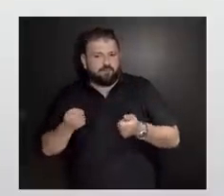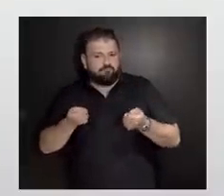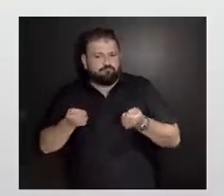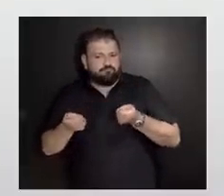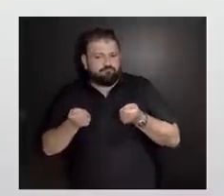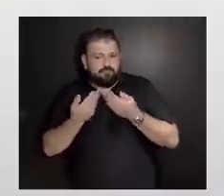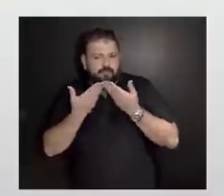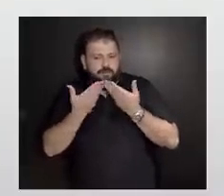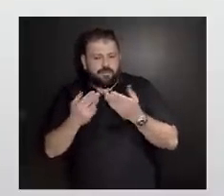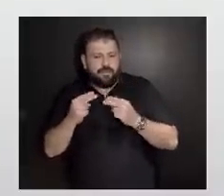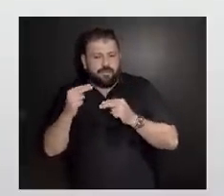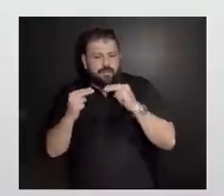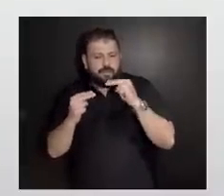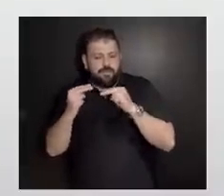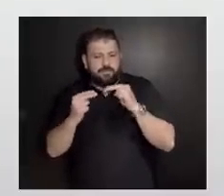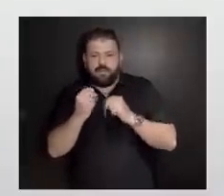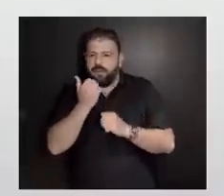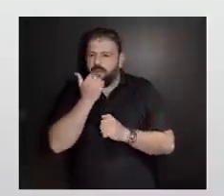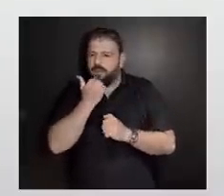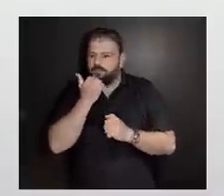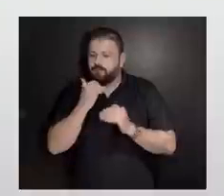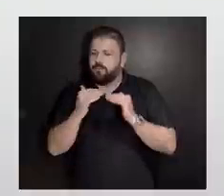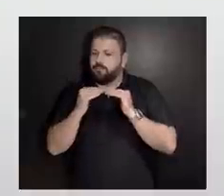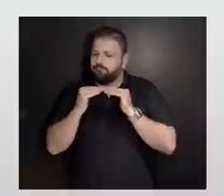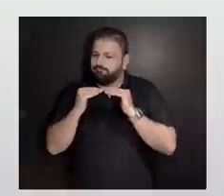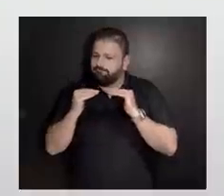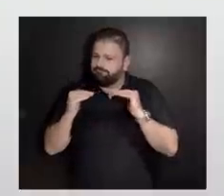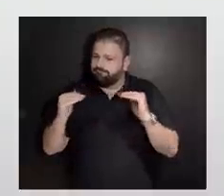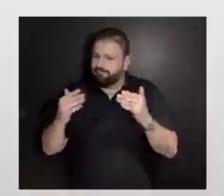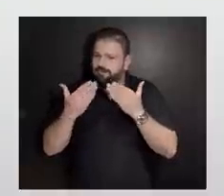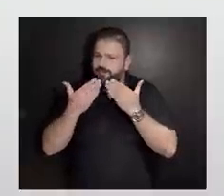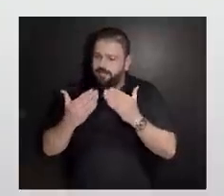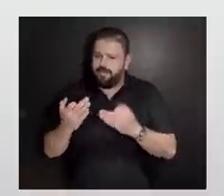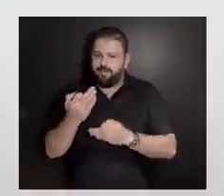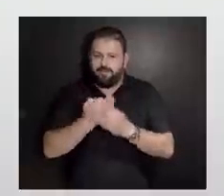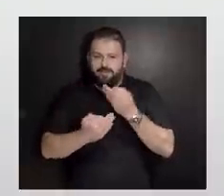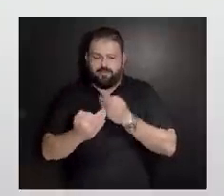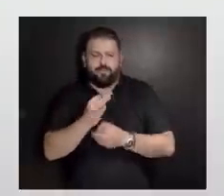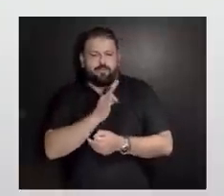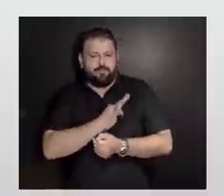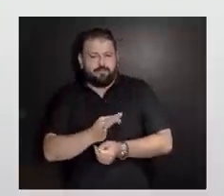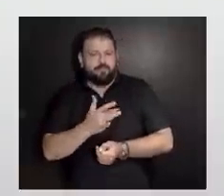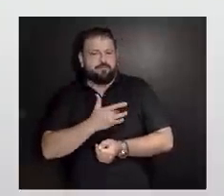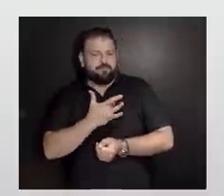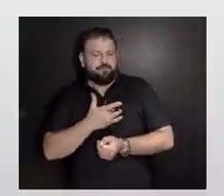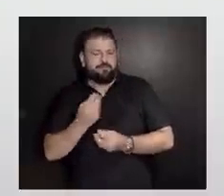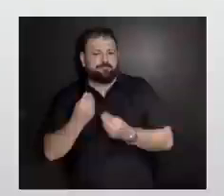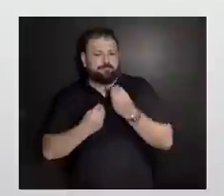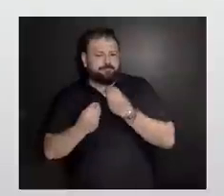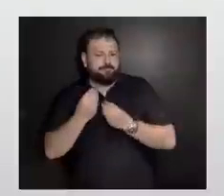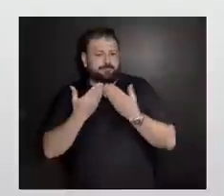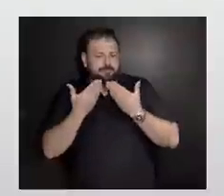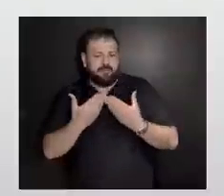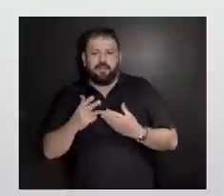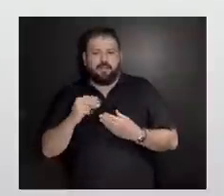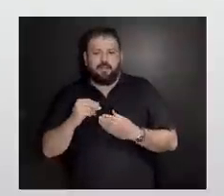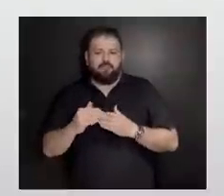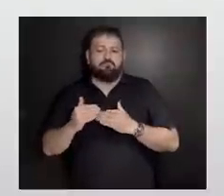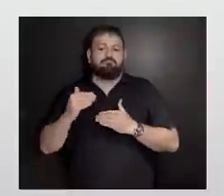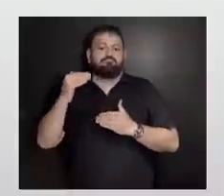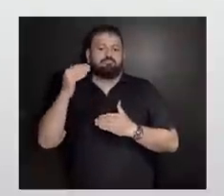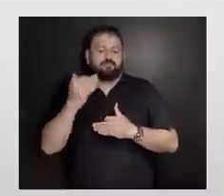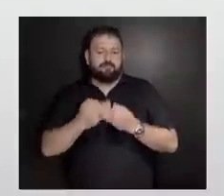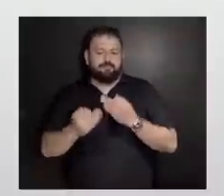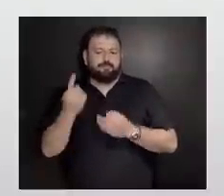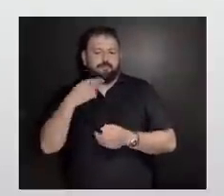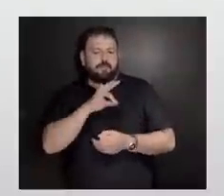la mayor parte del tiempo, se mantengan estables y que estos picos que pudieran estar pasando no nos estén afectando en nuestros órganos, ¿no?